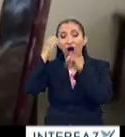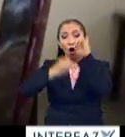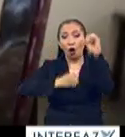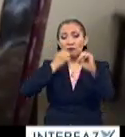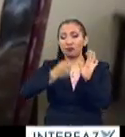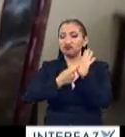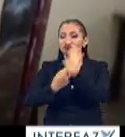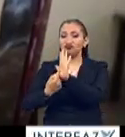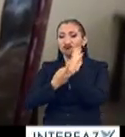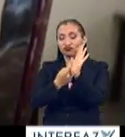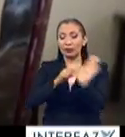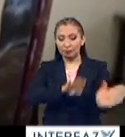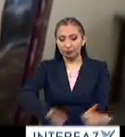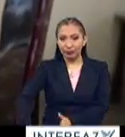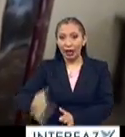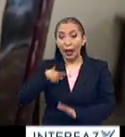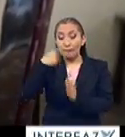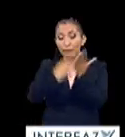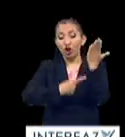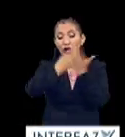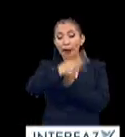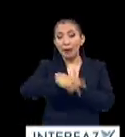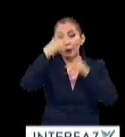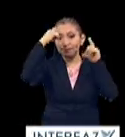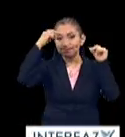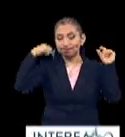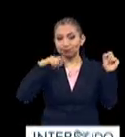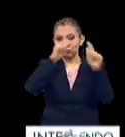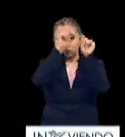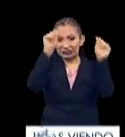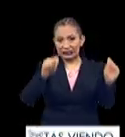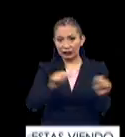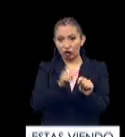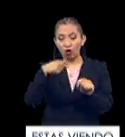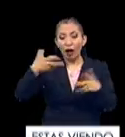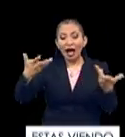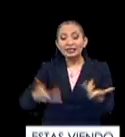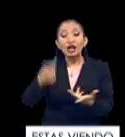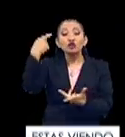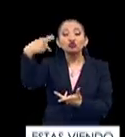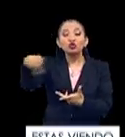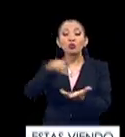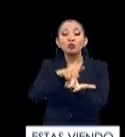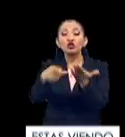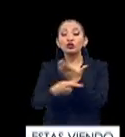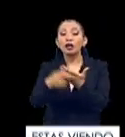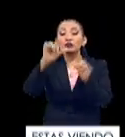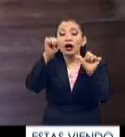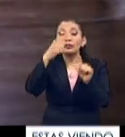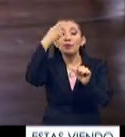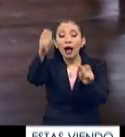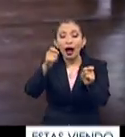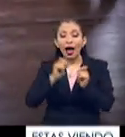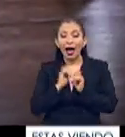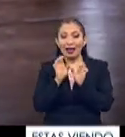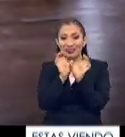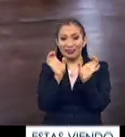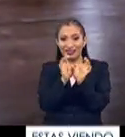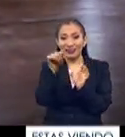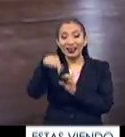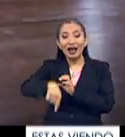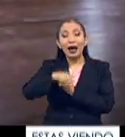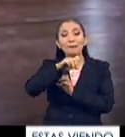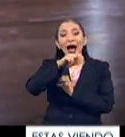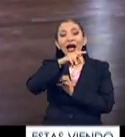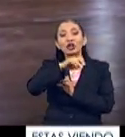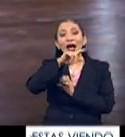artistas. En la modalidad del programa de titulación, que consiste en la producción de un proyecto artístico para titularse, Mario Alberto